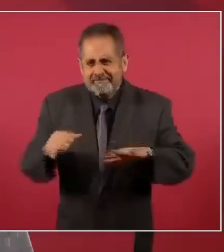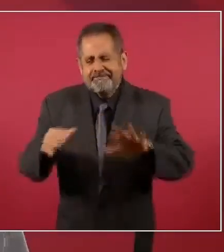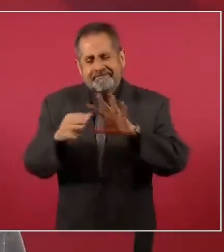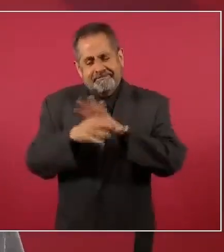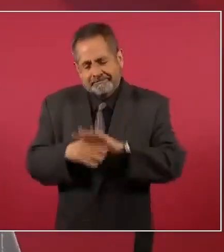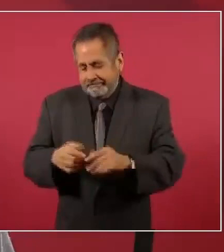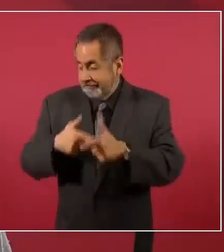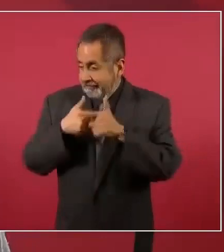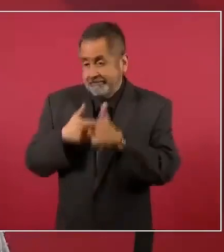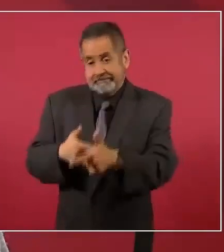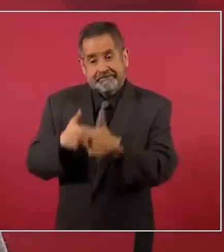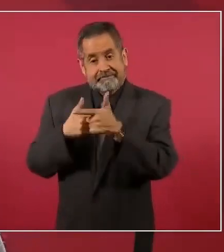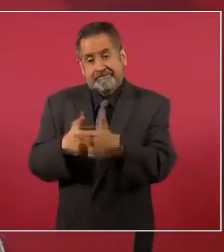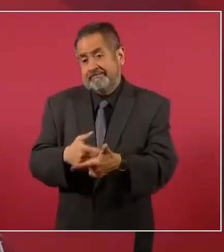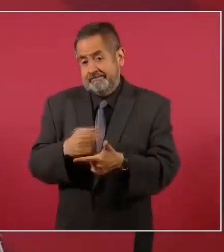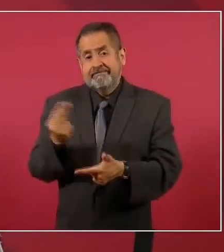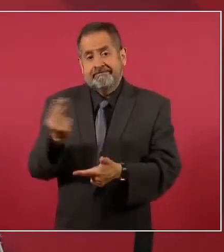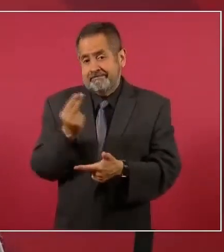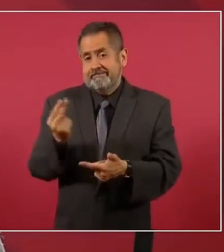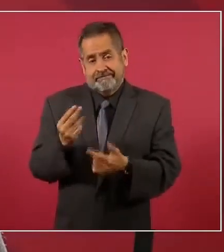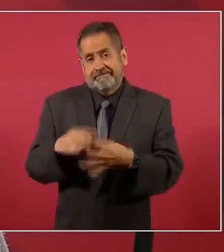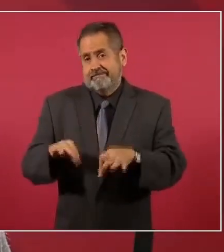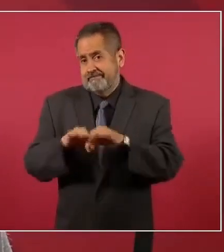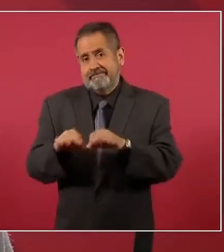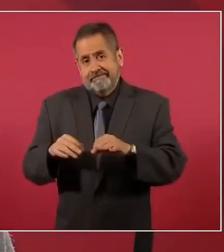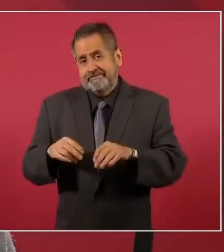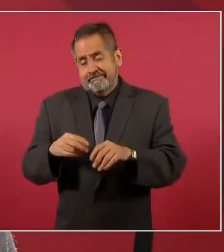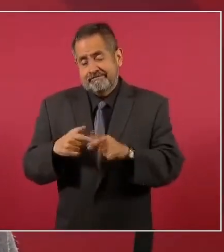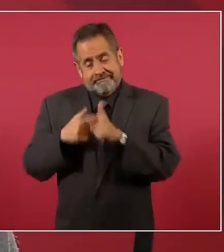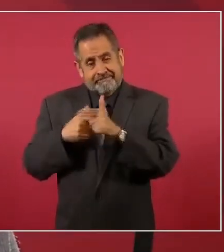que hay que seguir haciendo,